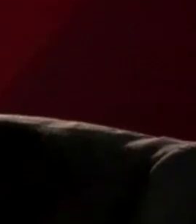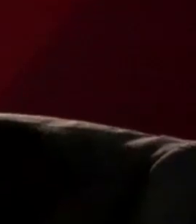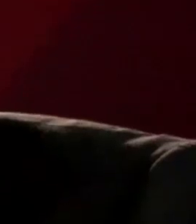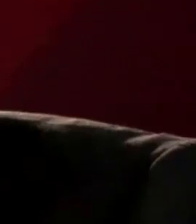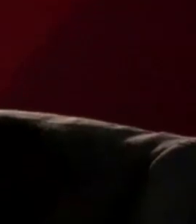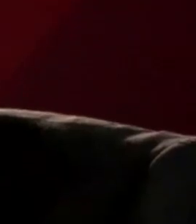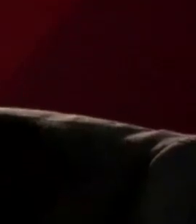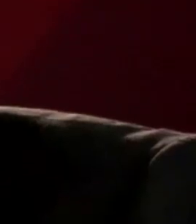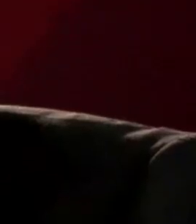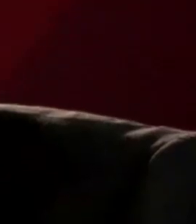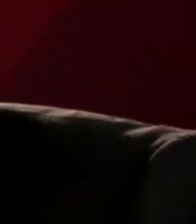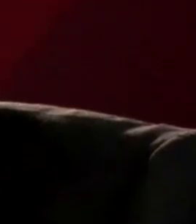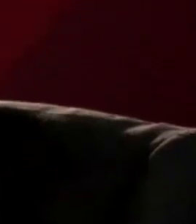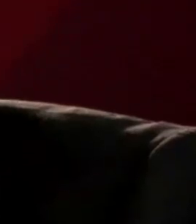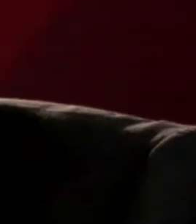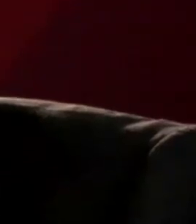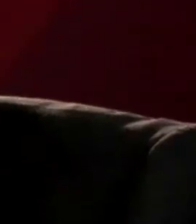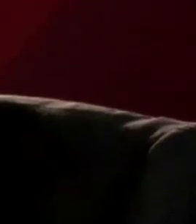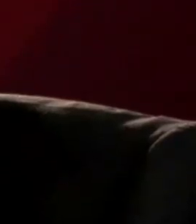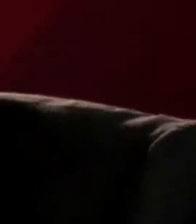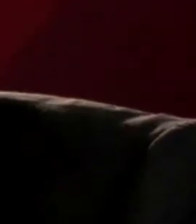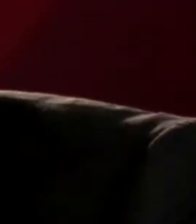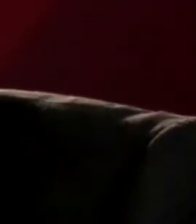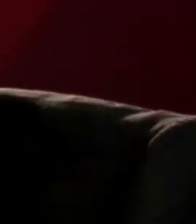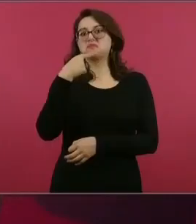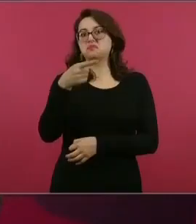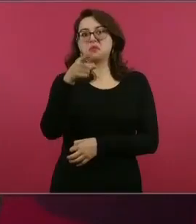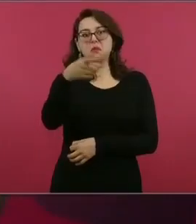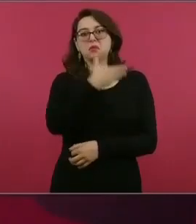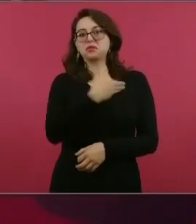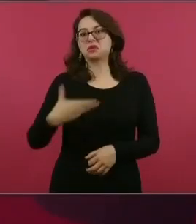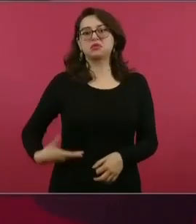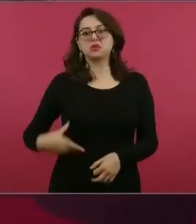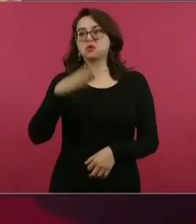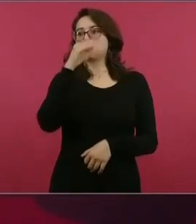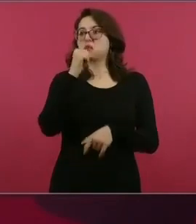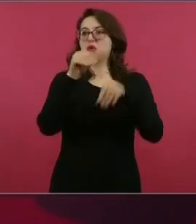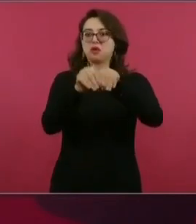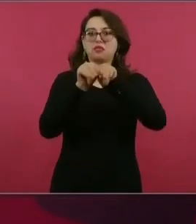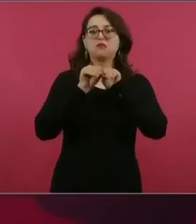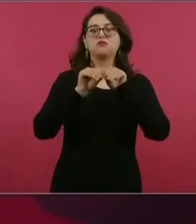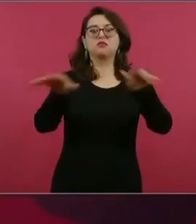No hablo de la señora, si lo prohíben. Nada más